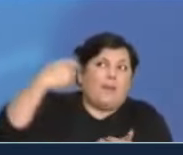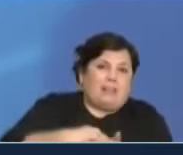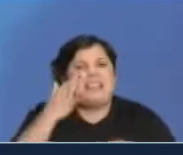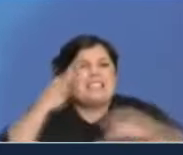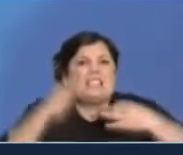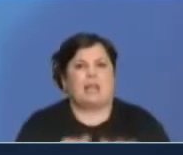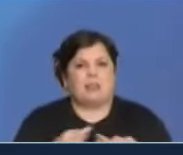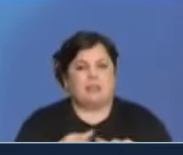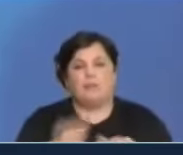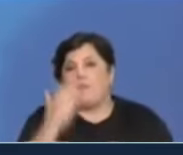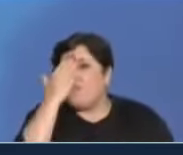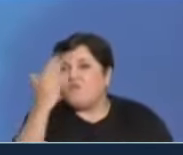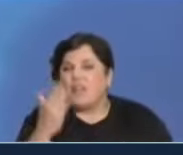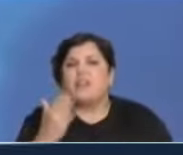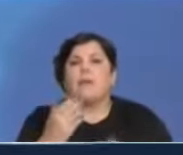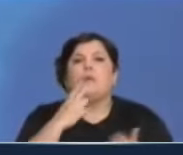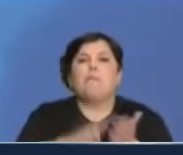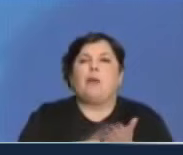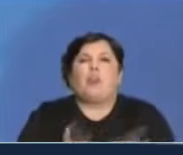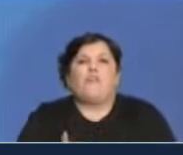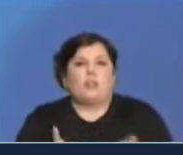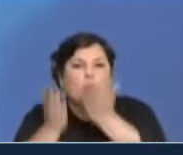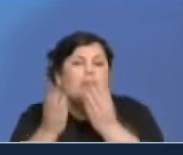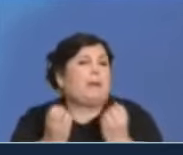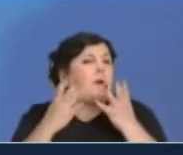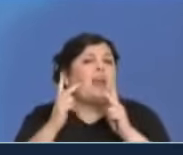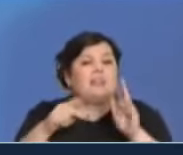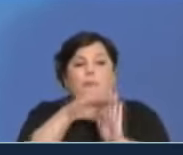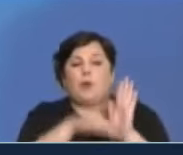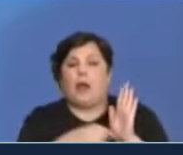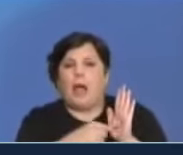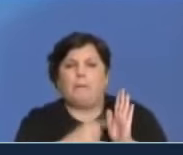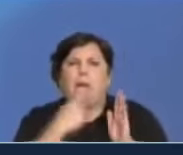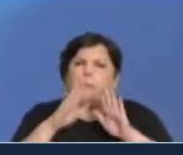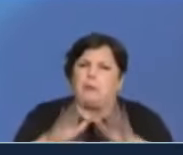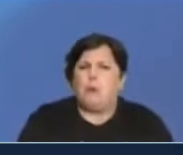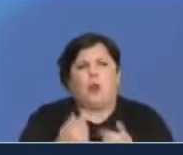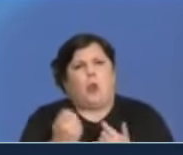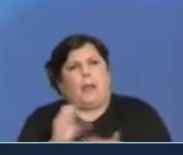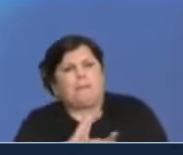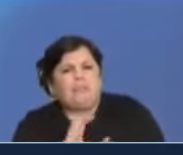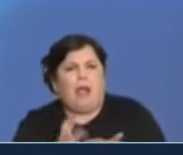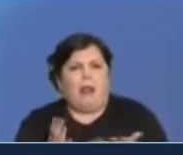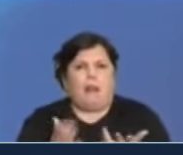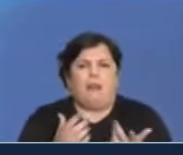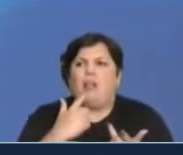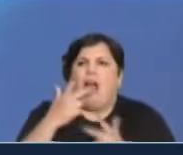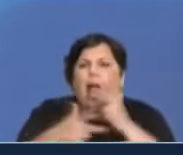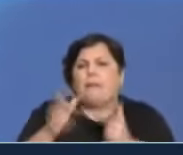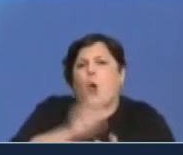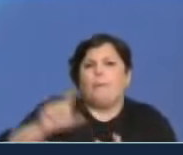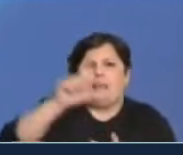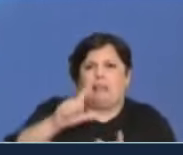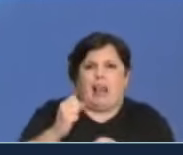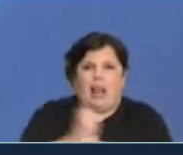largo de todo el encuentro que duró una hora y media, se comprometieron a no aumentar impuestos, a fomentar la apertura del país al capital extranjero y a